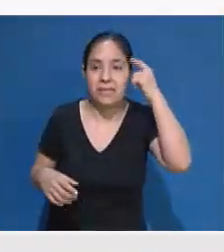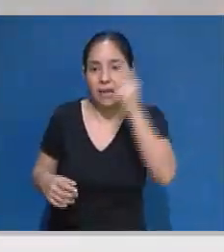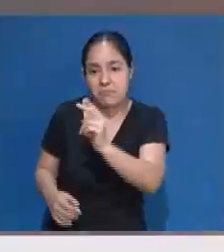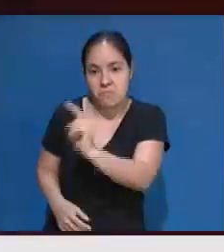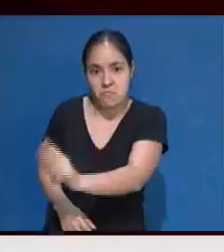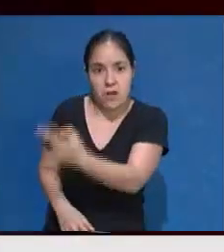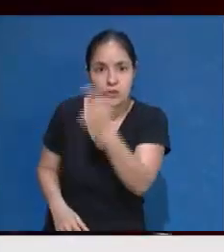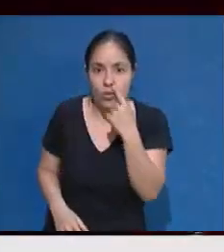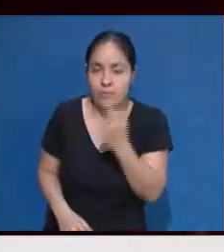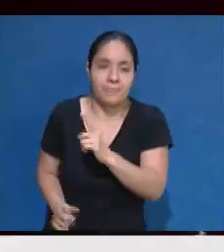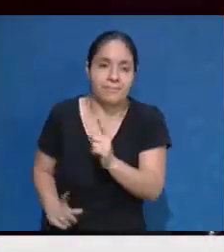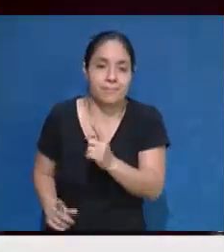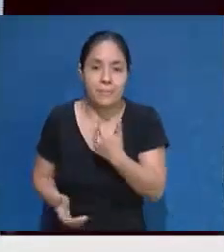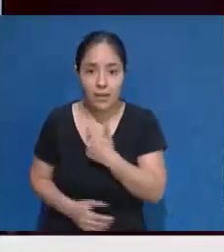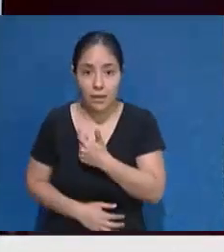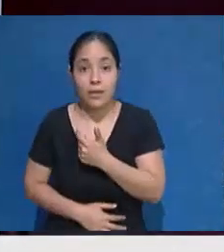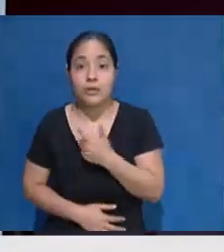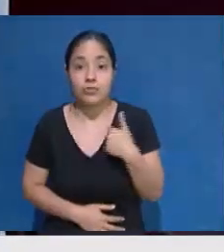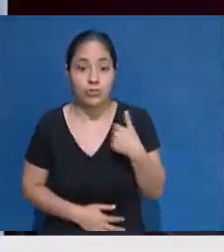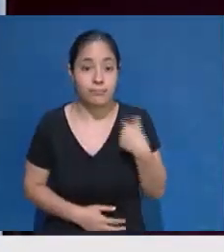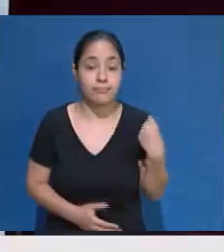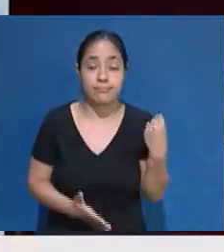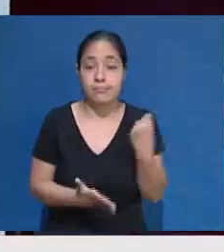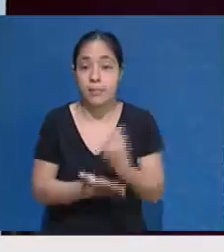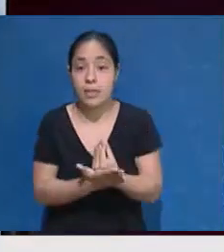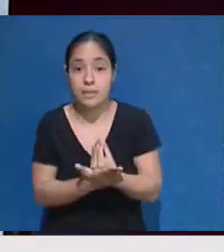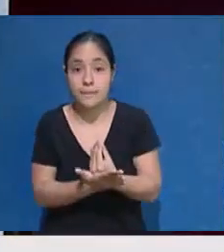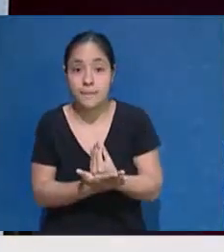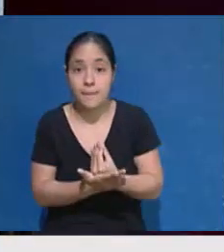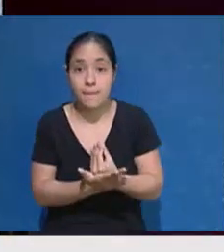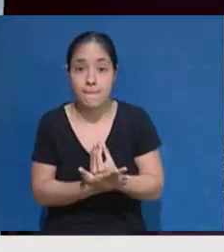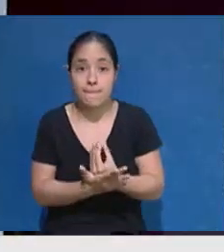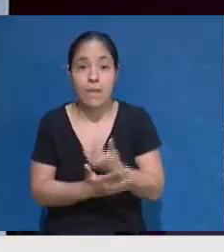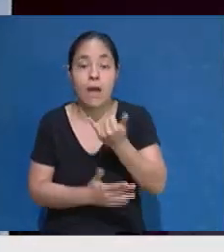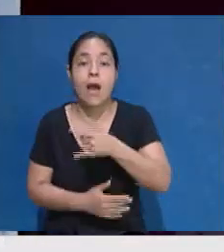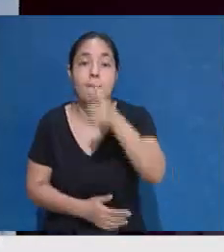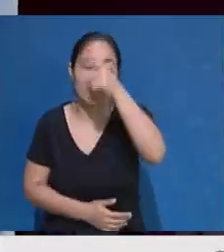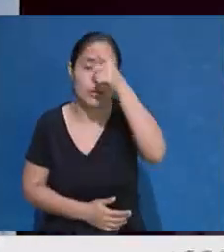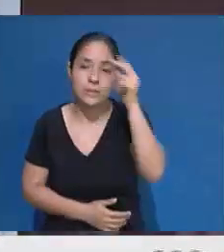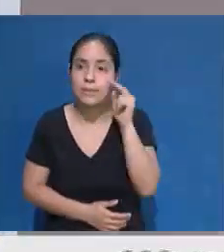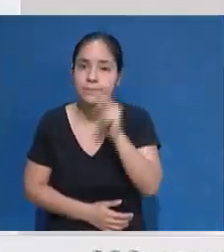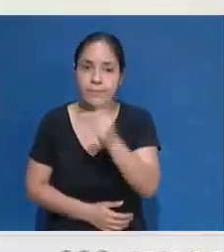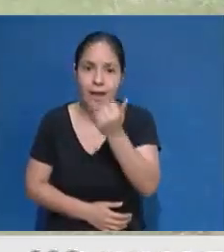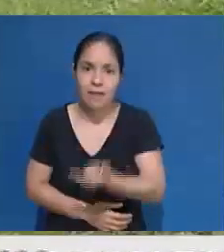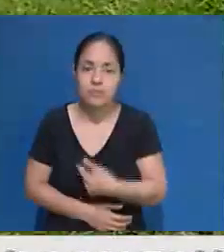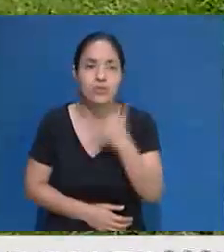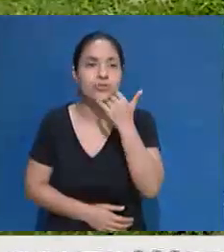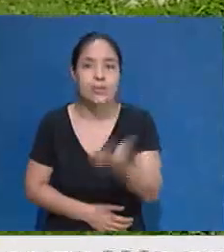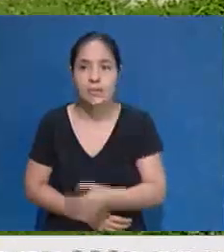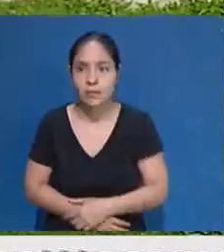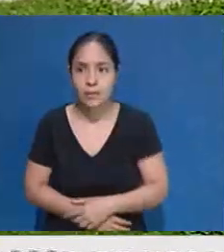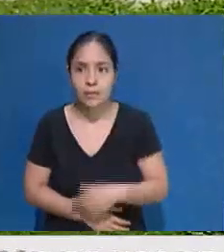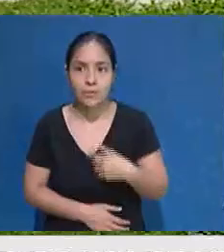ahí. Cuando vine yo ya estaba ella a comer. Estaba la policía y no sé yo qué pasó. Mucho